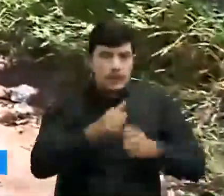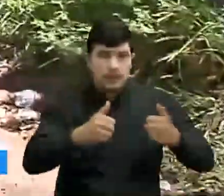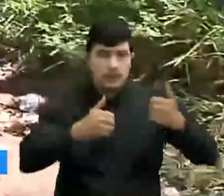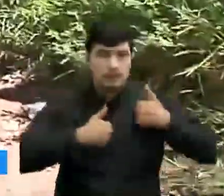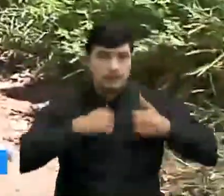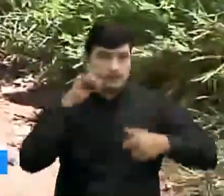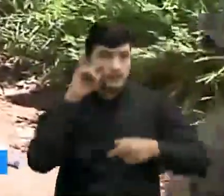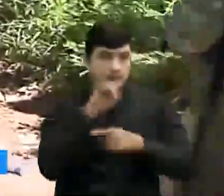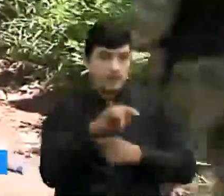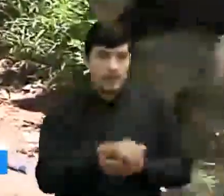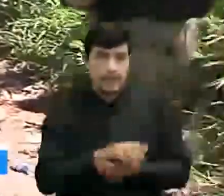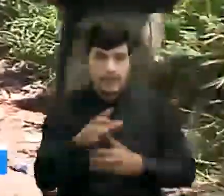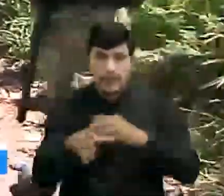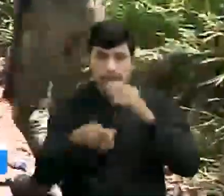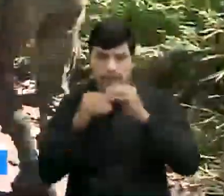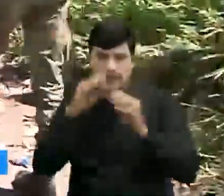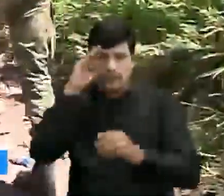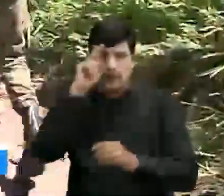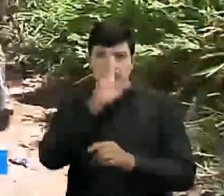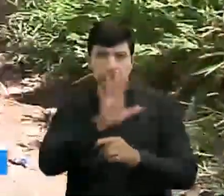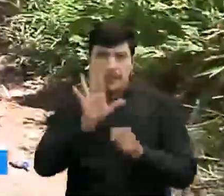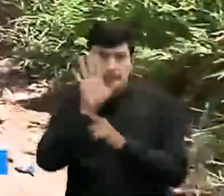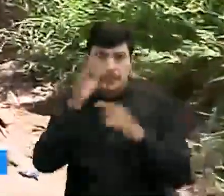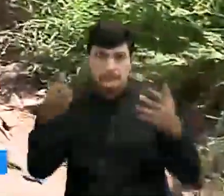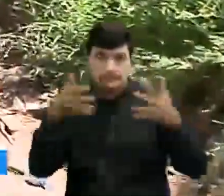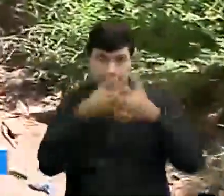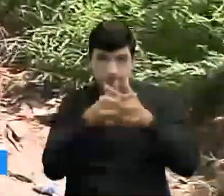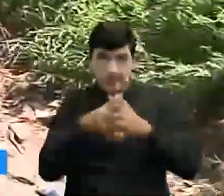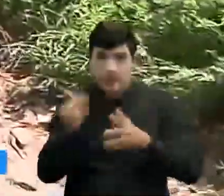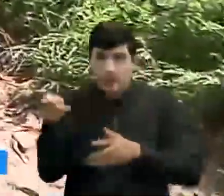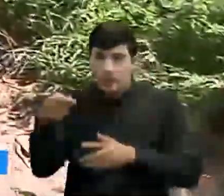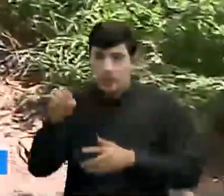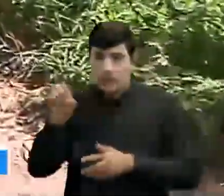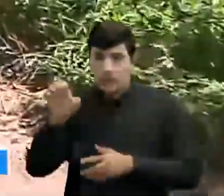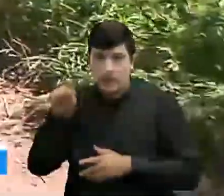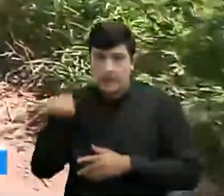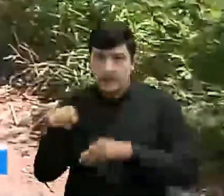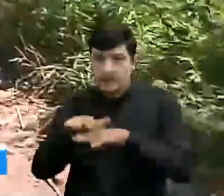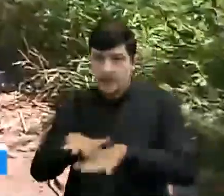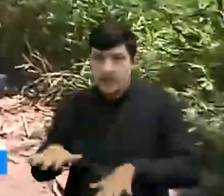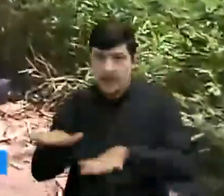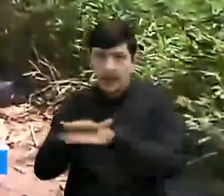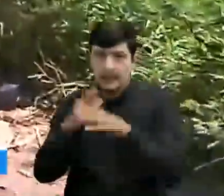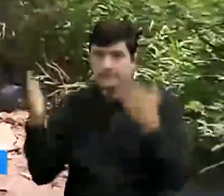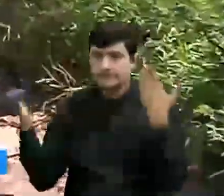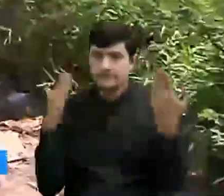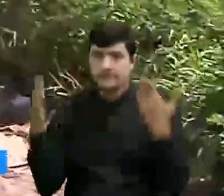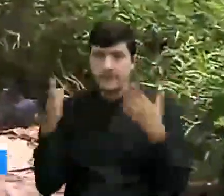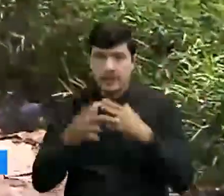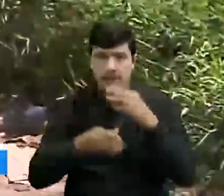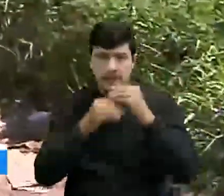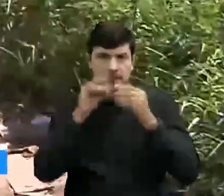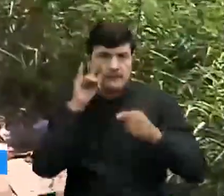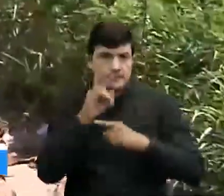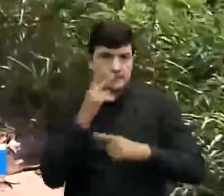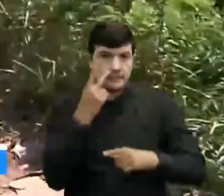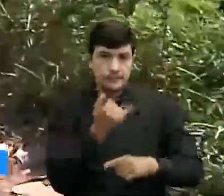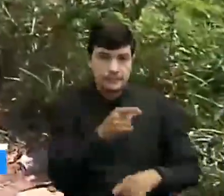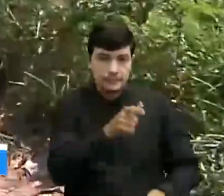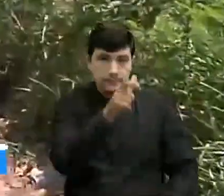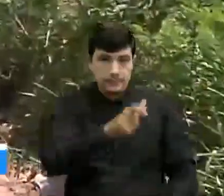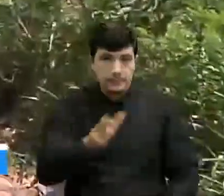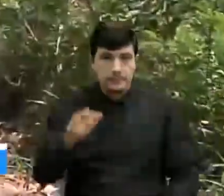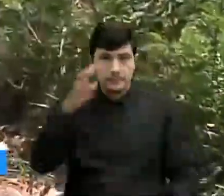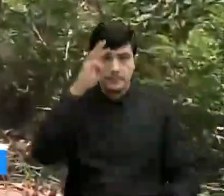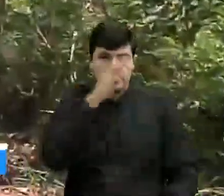mixtos por parte de la policía, específicamente el GOES rural y las tropas de la brigada. En este momento estamos viendo cómo los soldados caminan